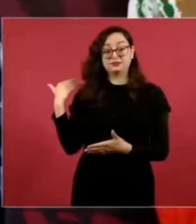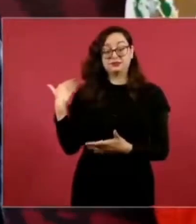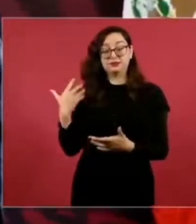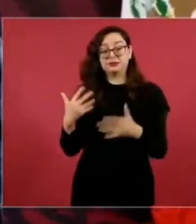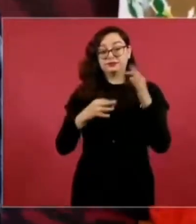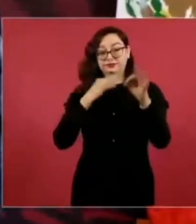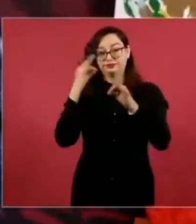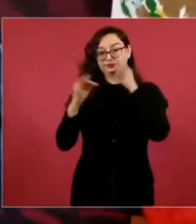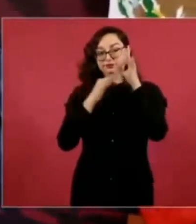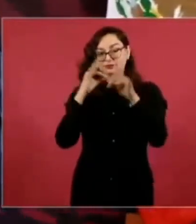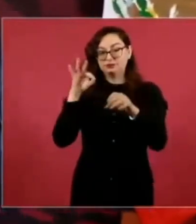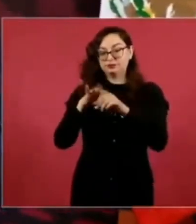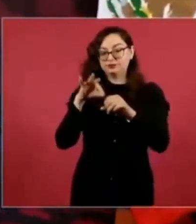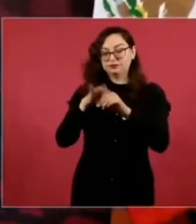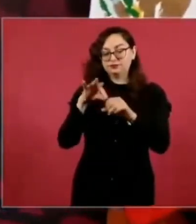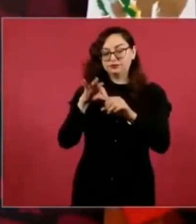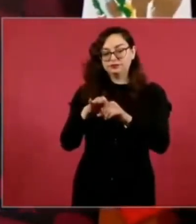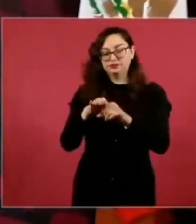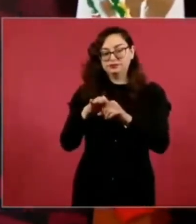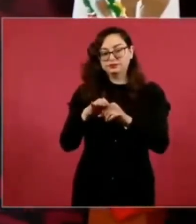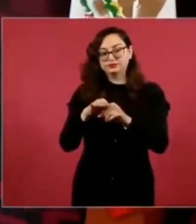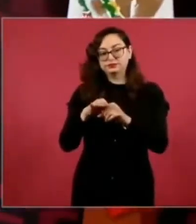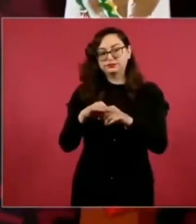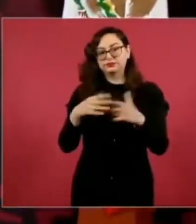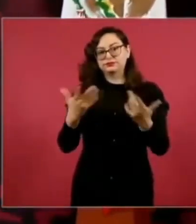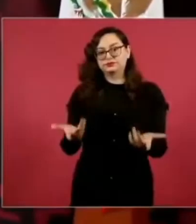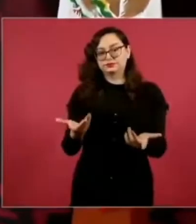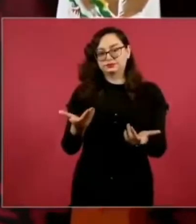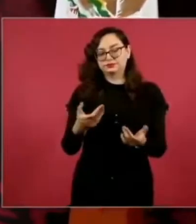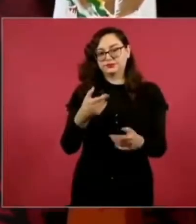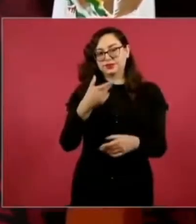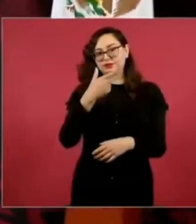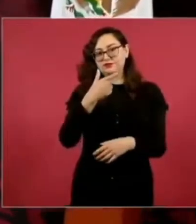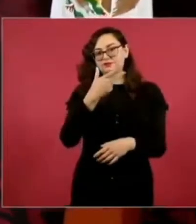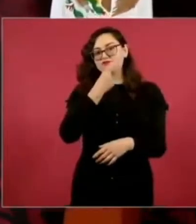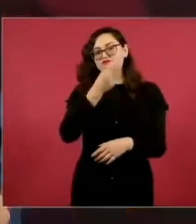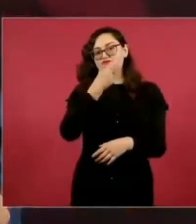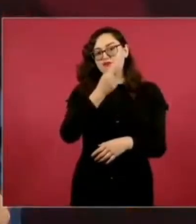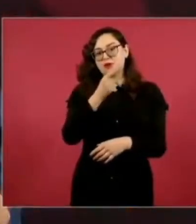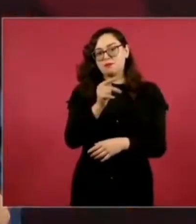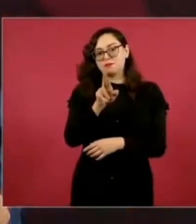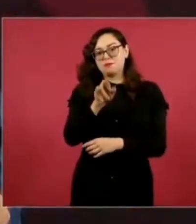asesinaron al candidato del PRI, Luis Donaldo Colosio.